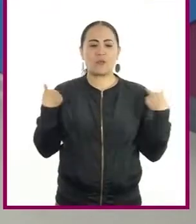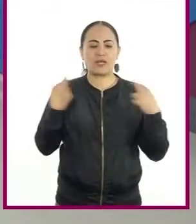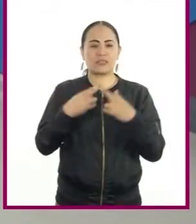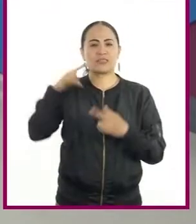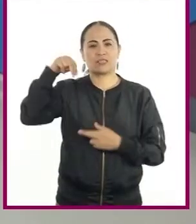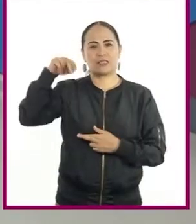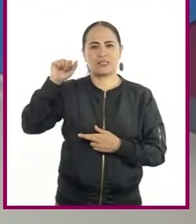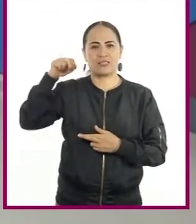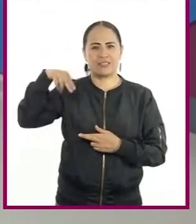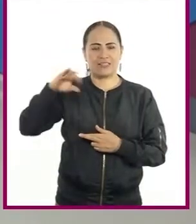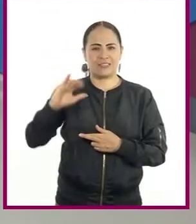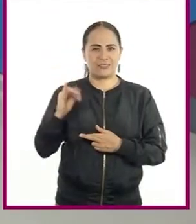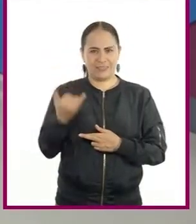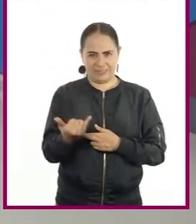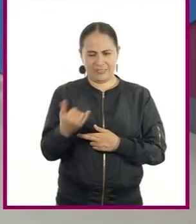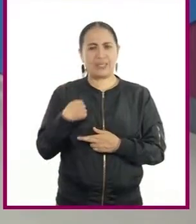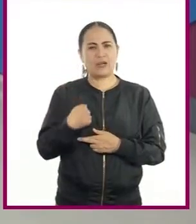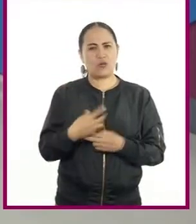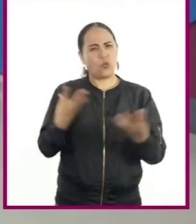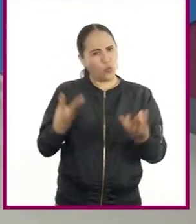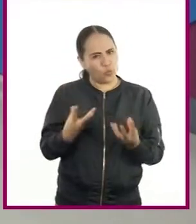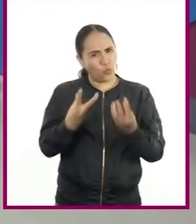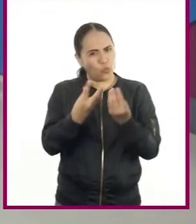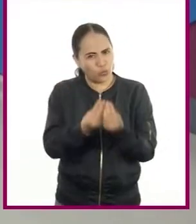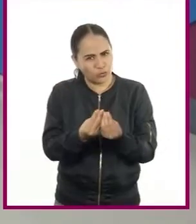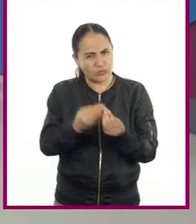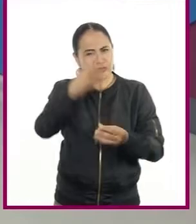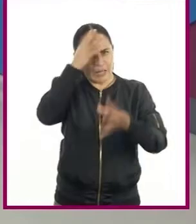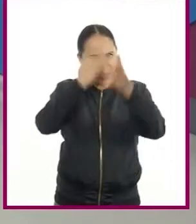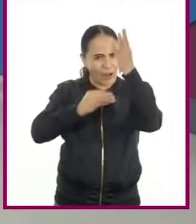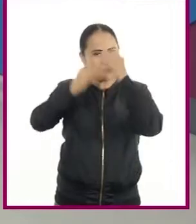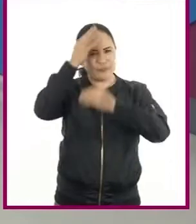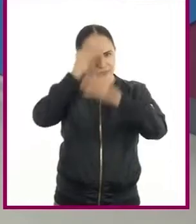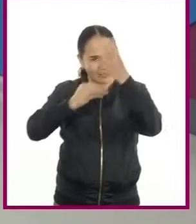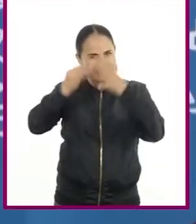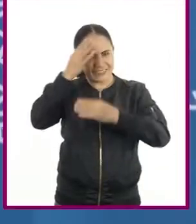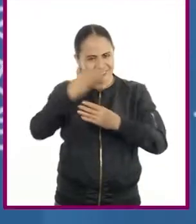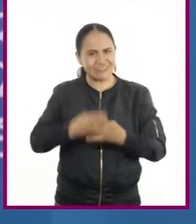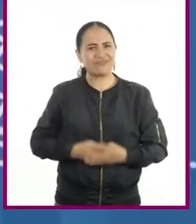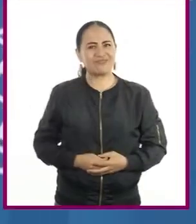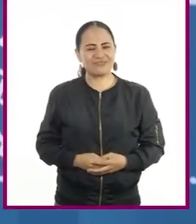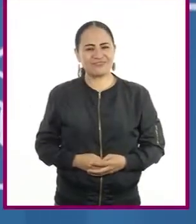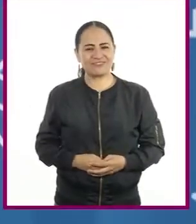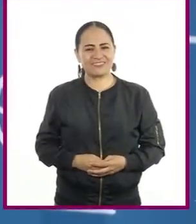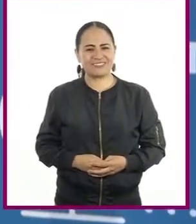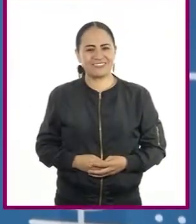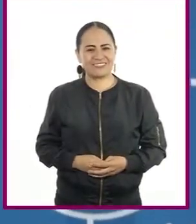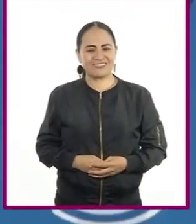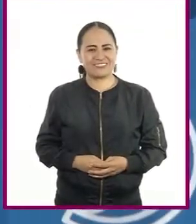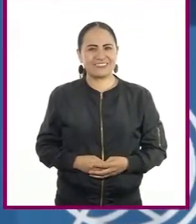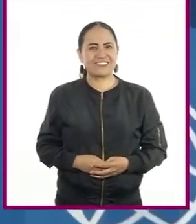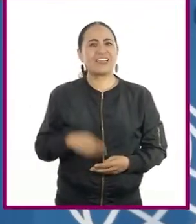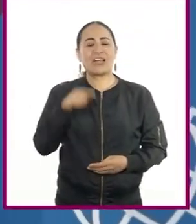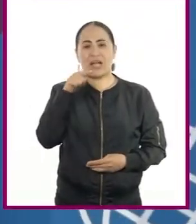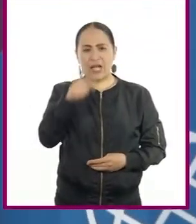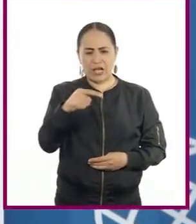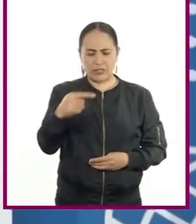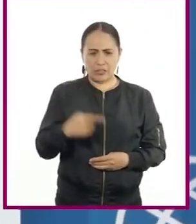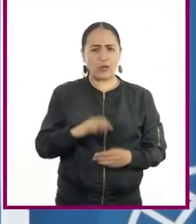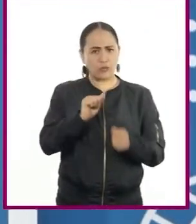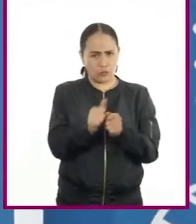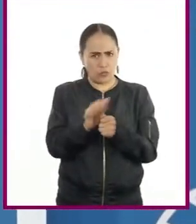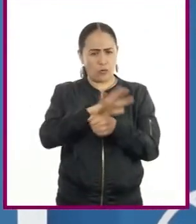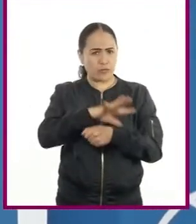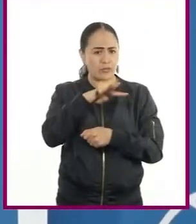Nancy Castillo López y los acompañaré en el camino hacia el logro de sus aprendizajes. Para reducir los contagios por